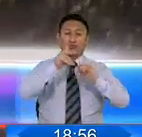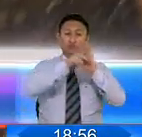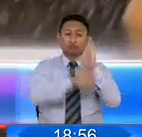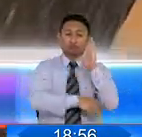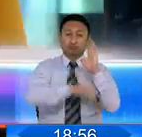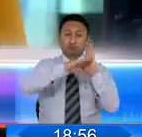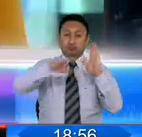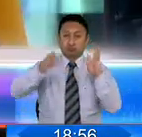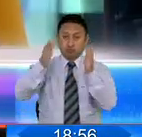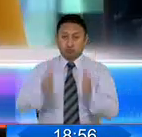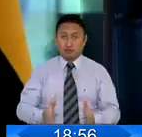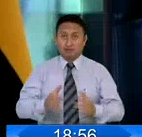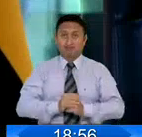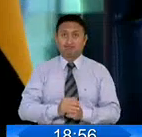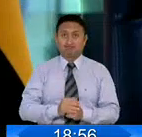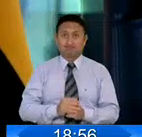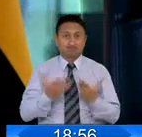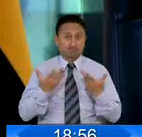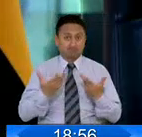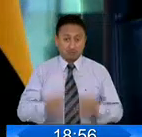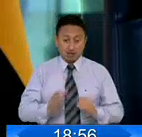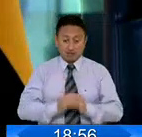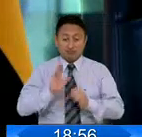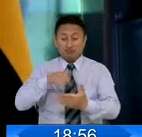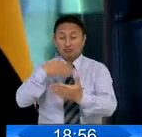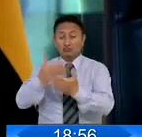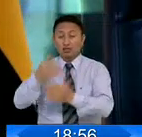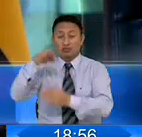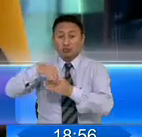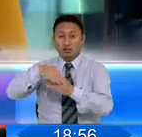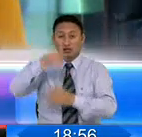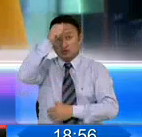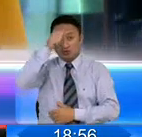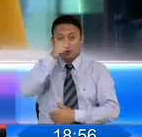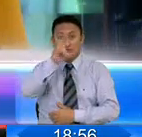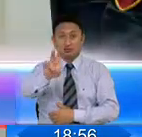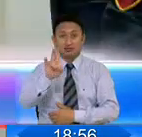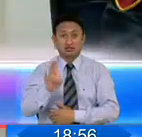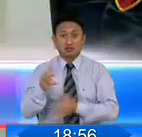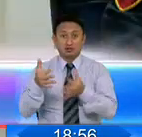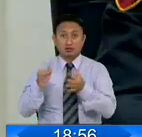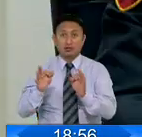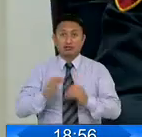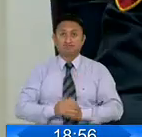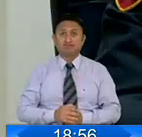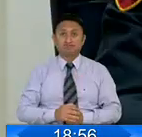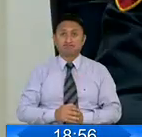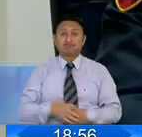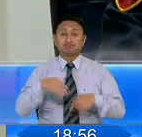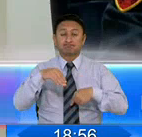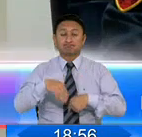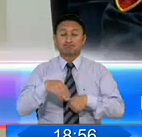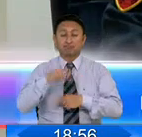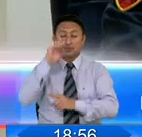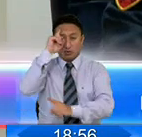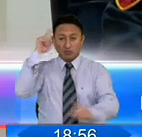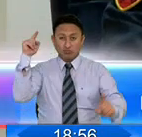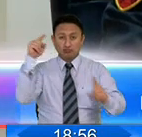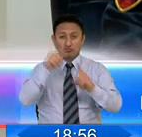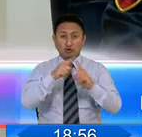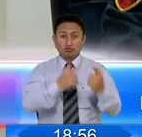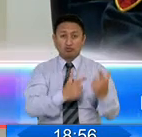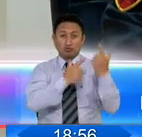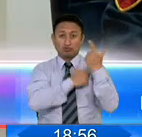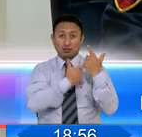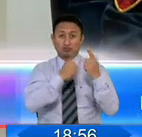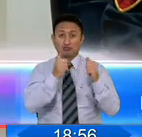andinos. Estamos listos para ir a las urnas el domingo 7 de febrero. La misión principal de Fuerzas Armadas es la